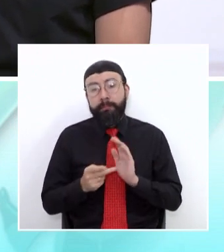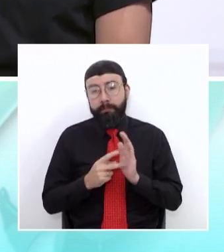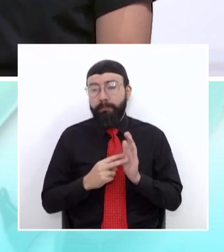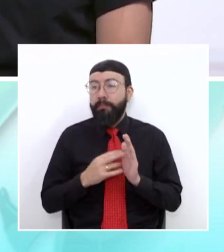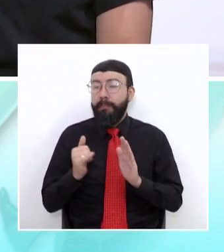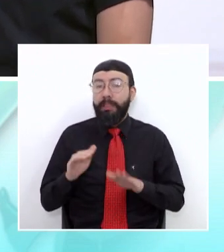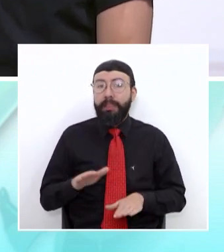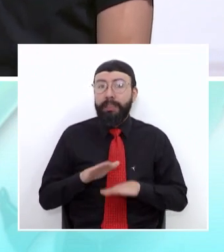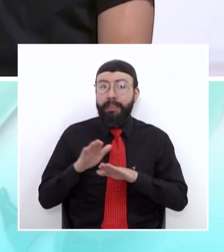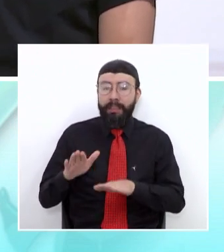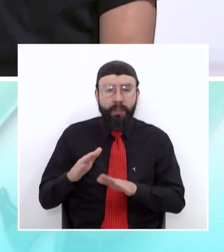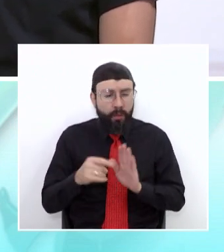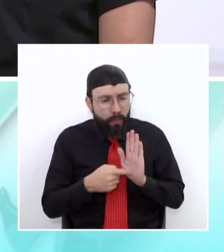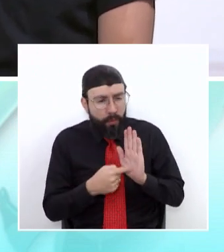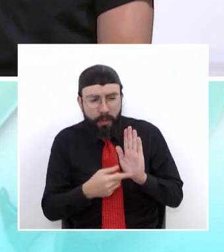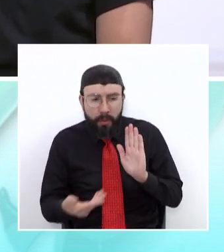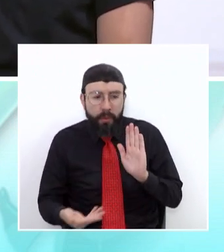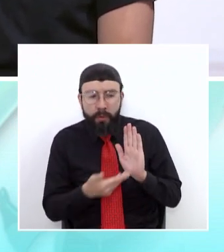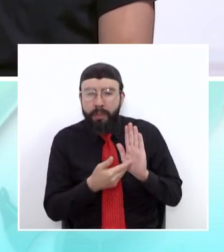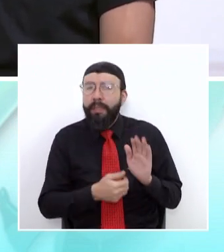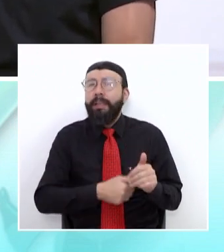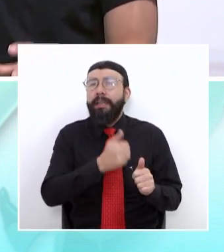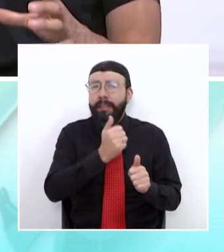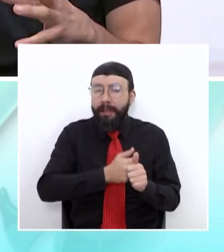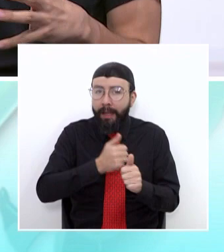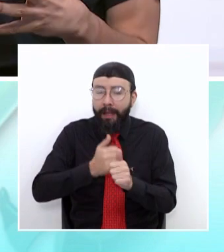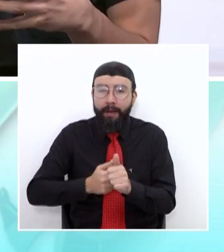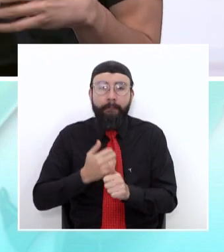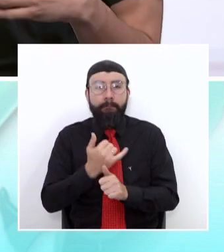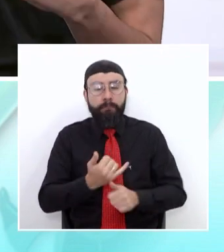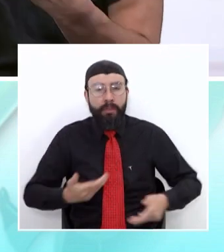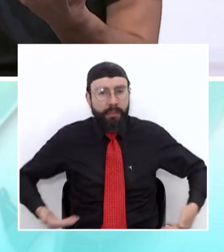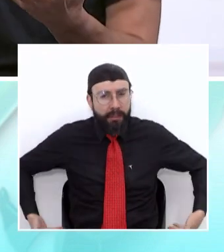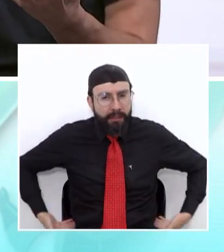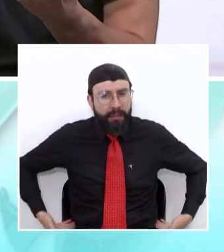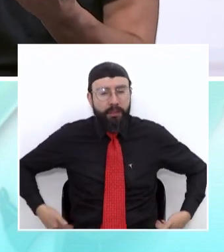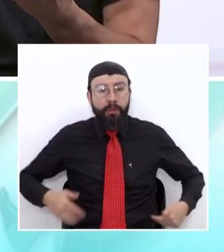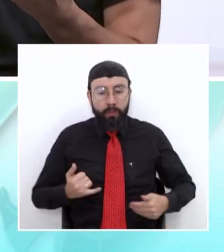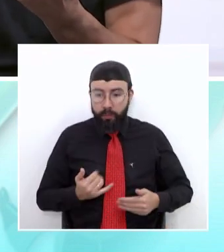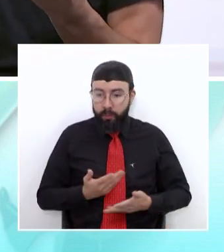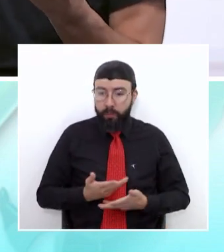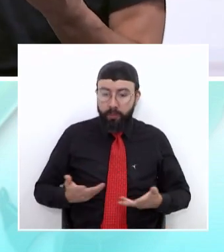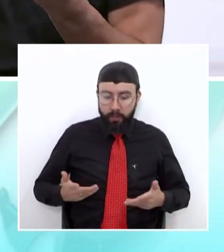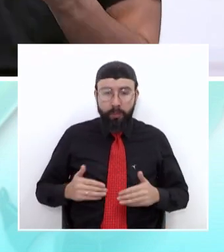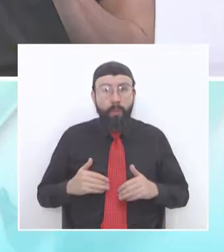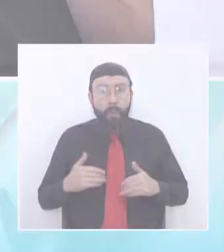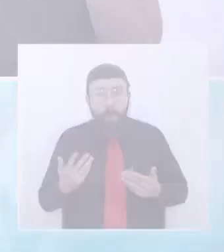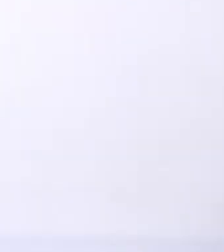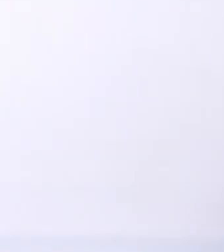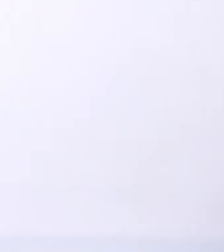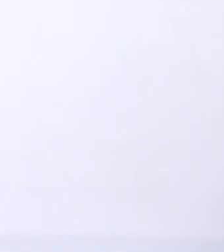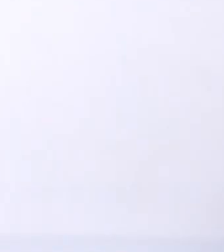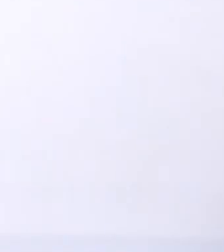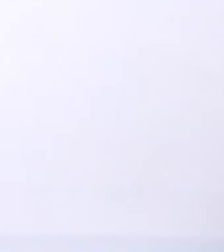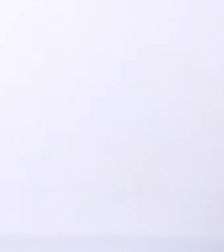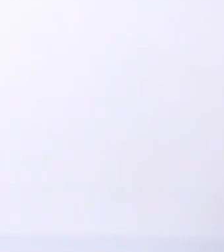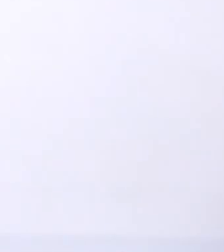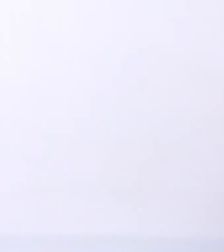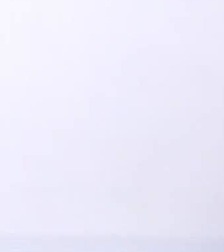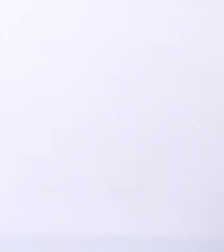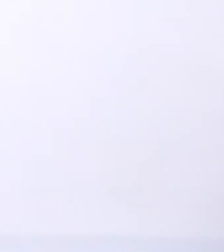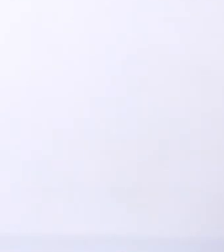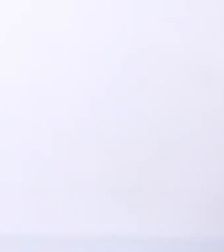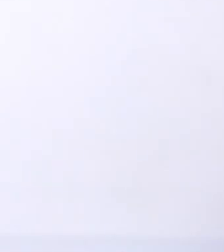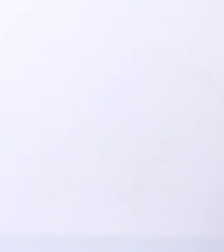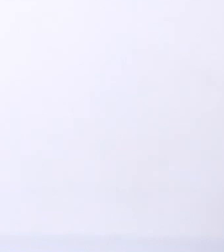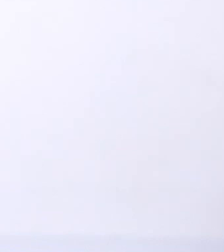representación en la imagen de cada uno del riñoncito, y cómo podemos ir a evaluarlo. De hecho pueden ver, ¿no es cierto?, ojalá hayan